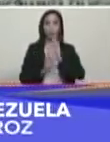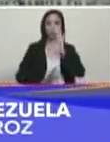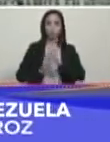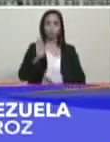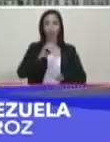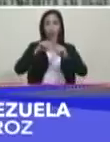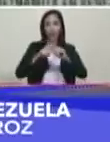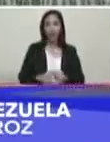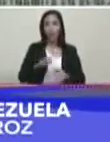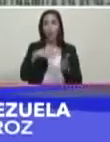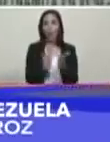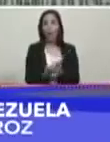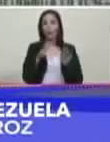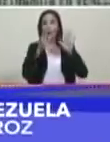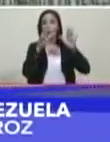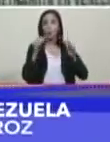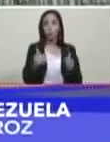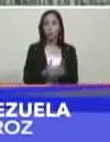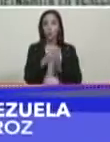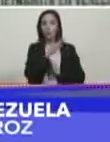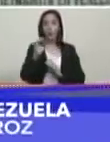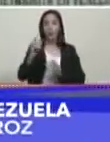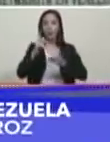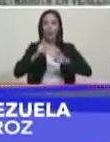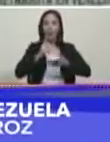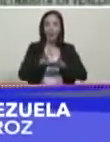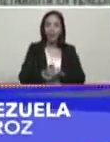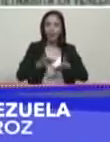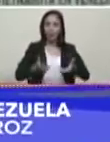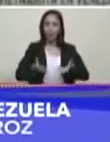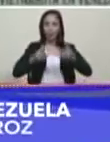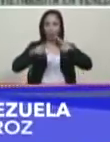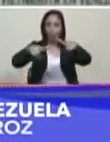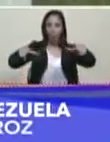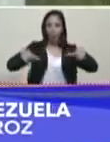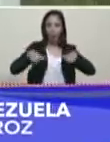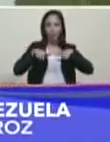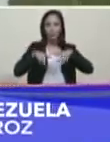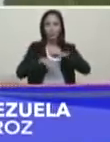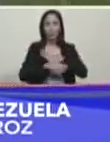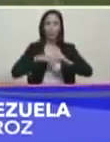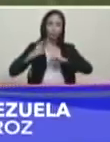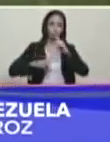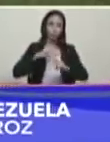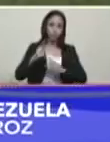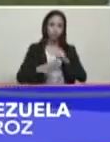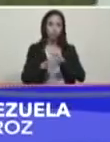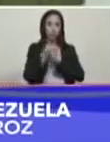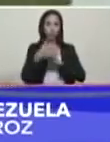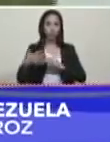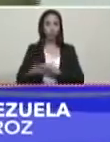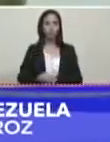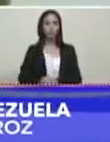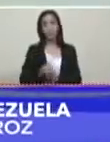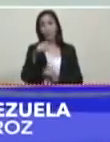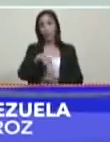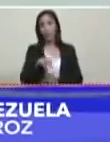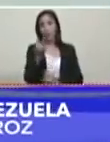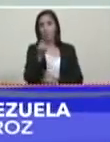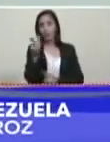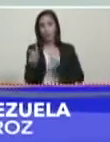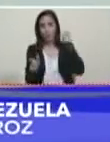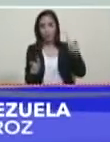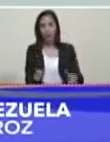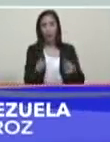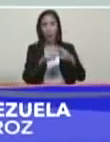hasta 8.500 kilos por hectárea. Esta semilla se está haciendo con productores y productoras venezolanos y vietnamitas que están